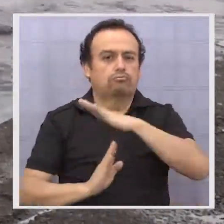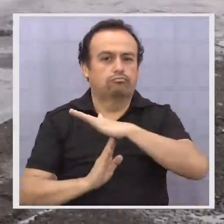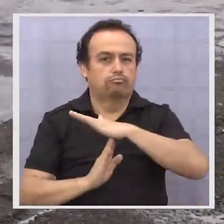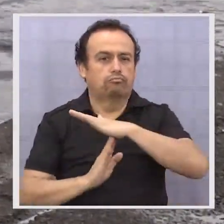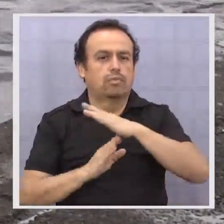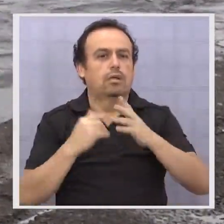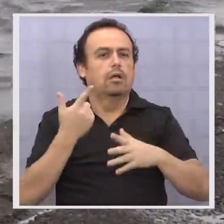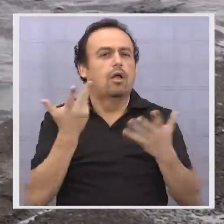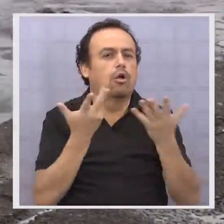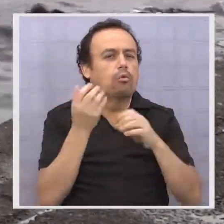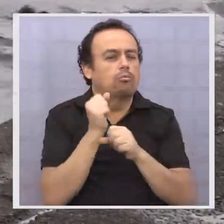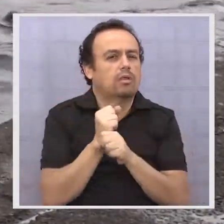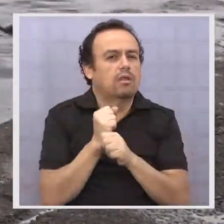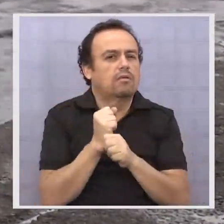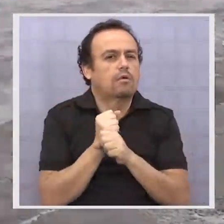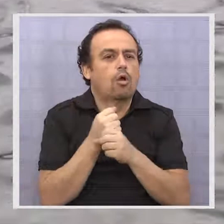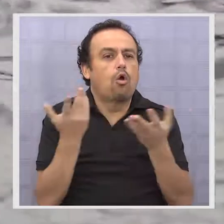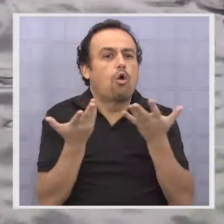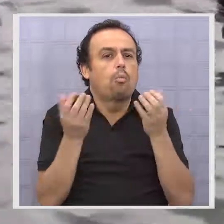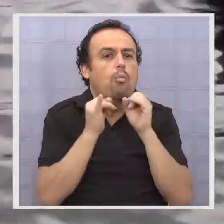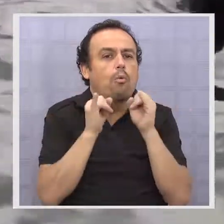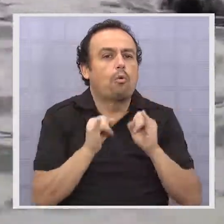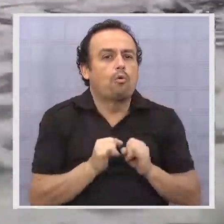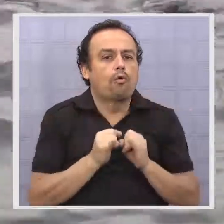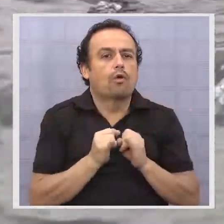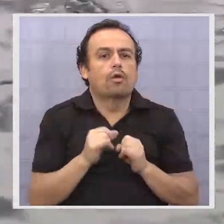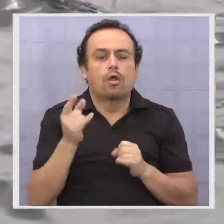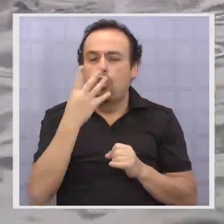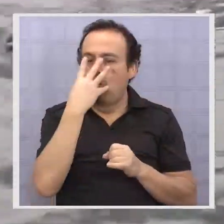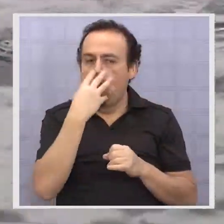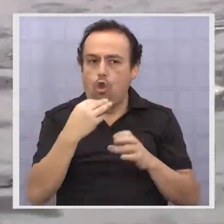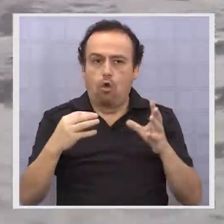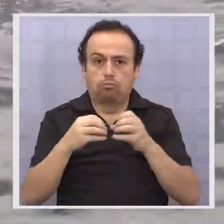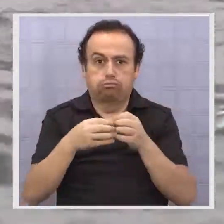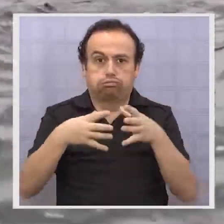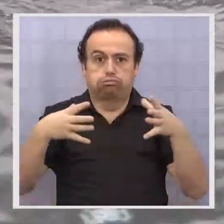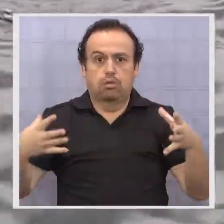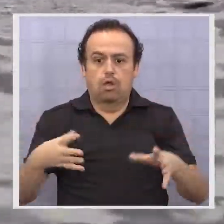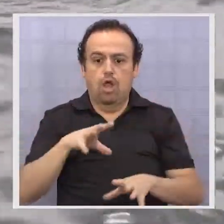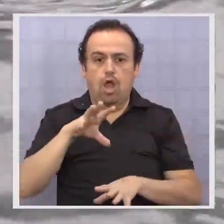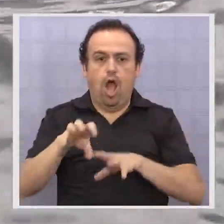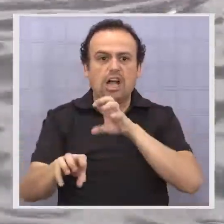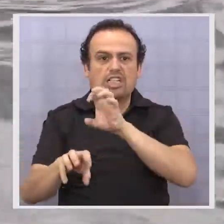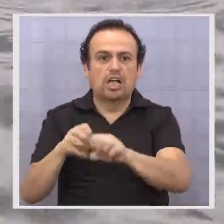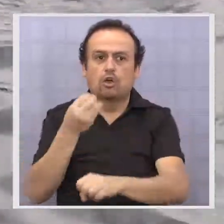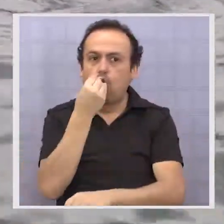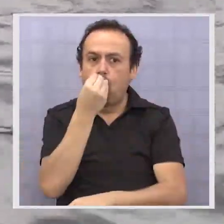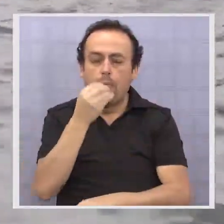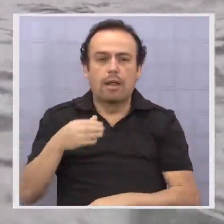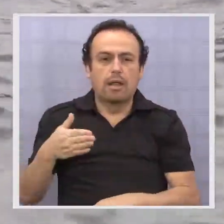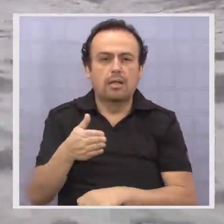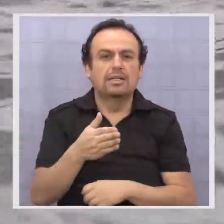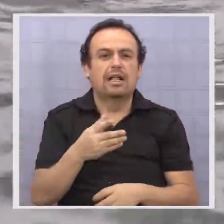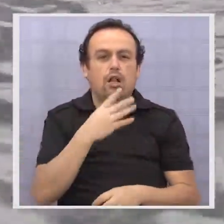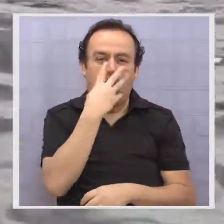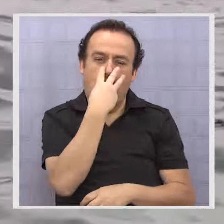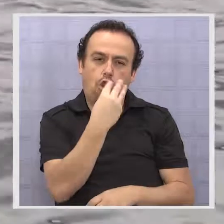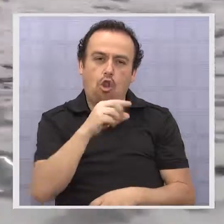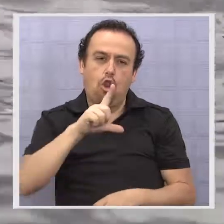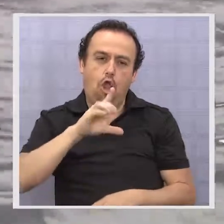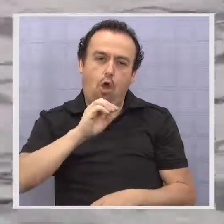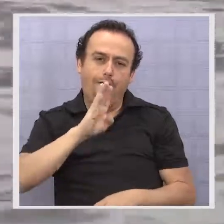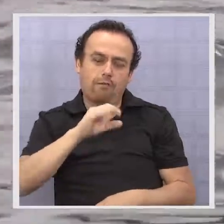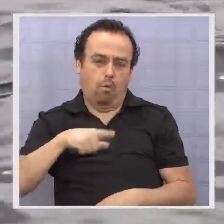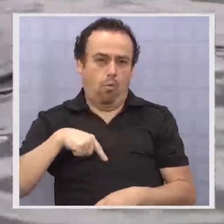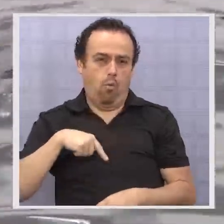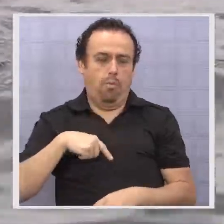a trabajar respecto a de qué forma poder mitigar esta interferencia. Dirigentes y pescadores